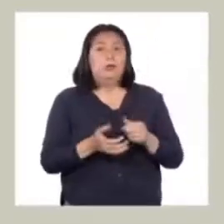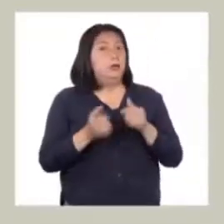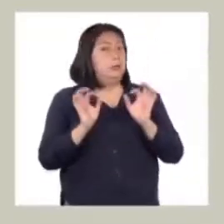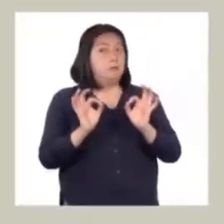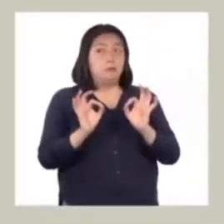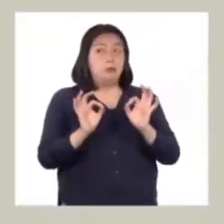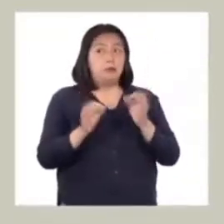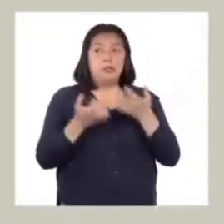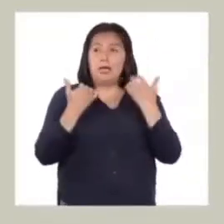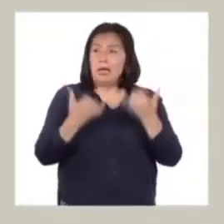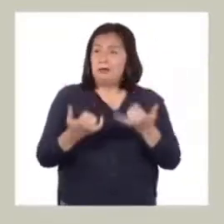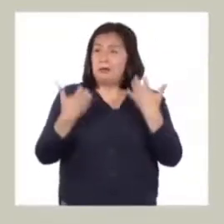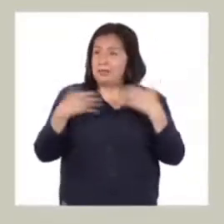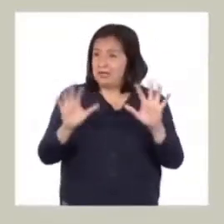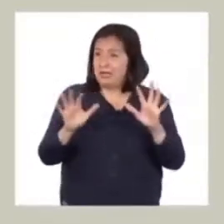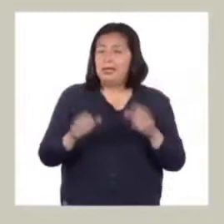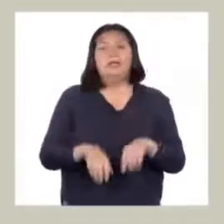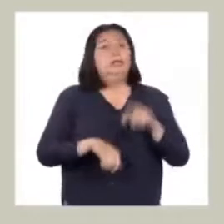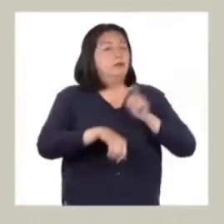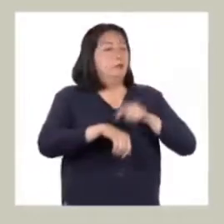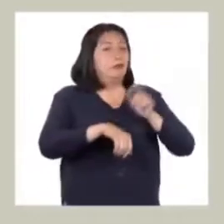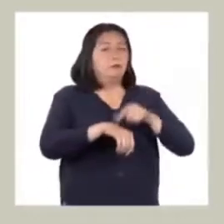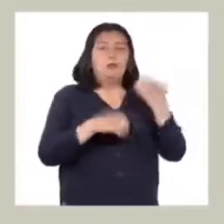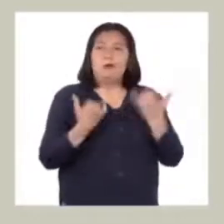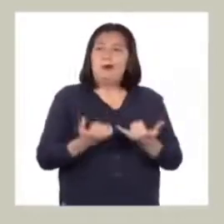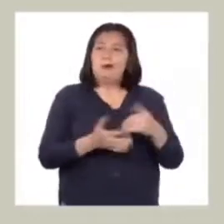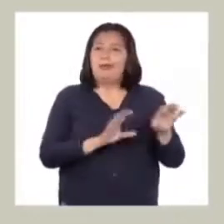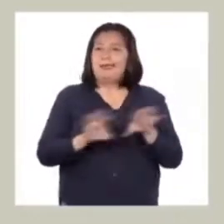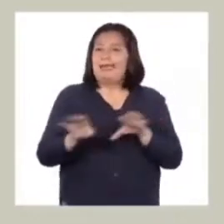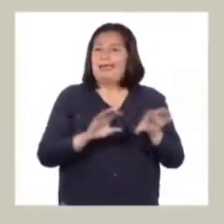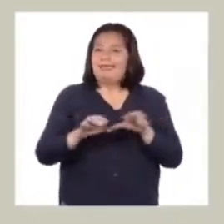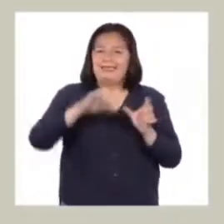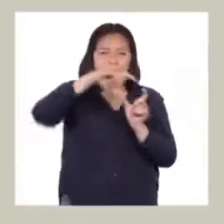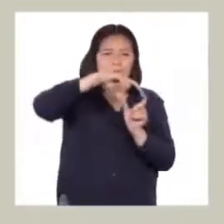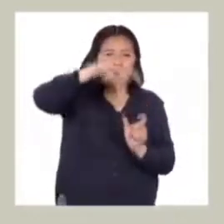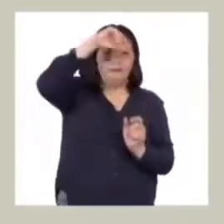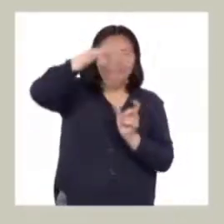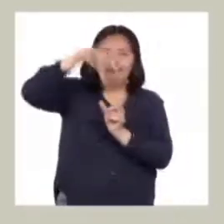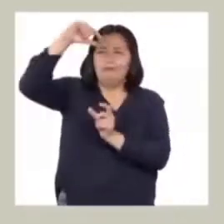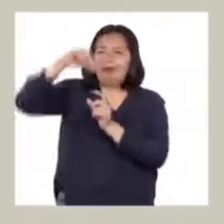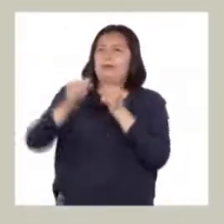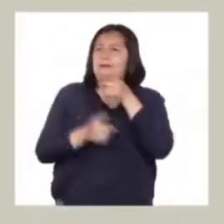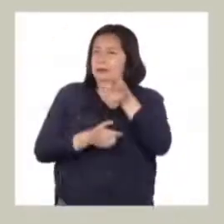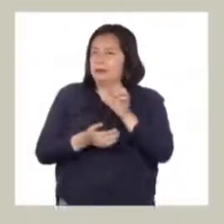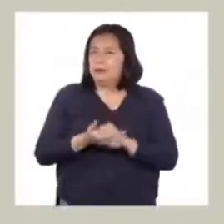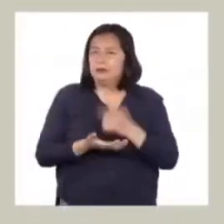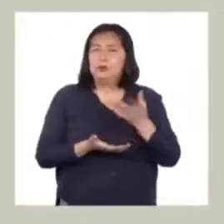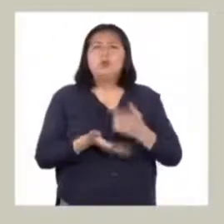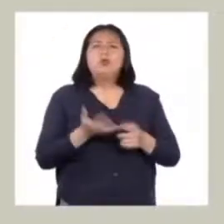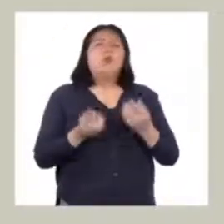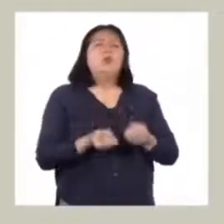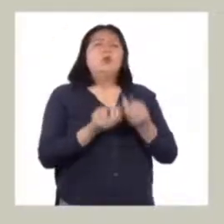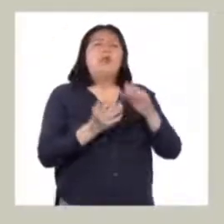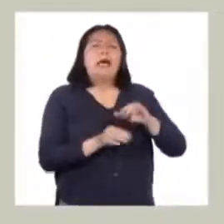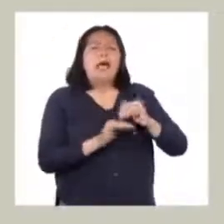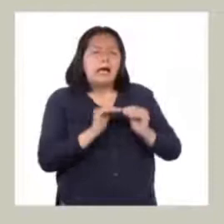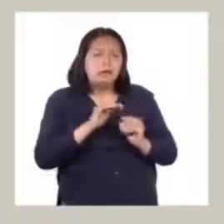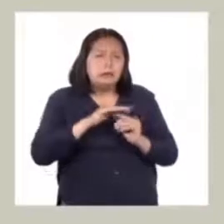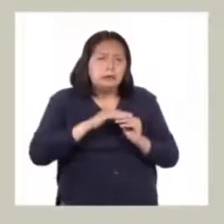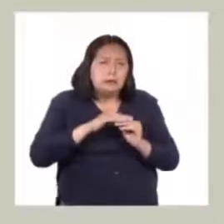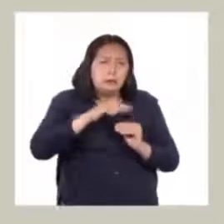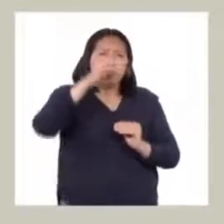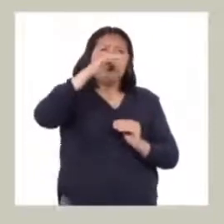Muy bien, ahora sí, es momento de dibujar nuestras barras. Para ello, la altura de cada barra